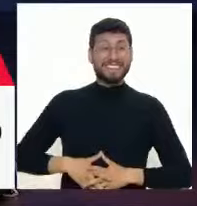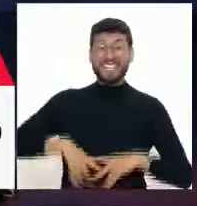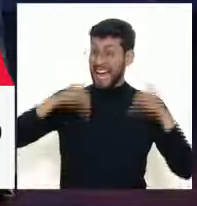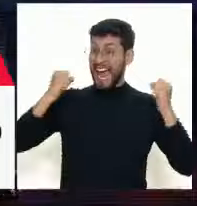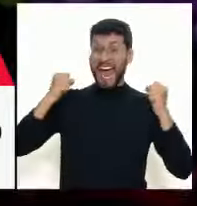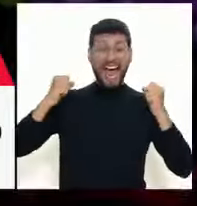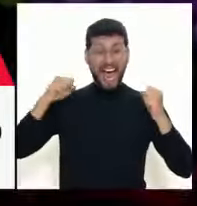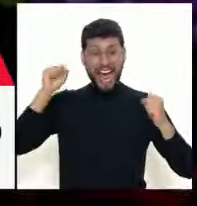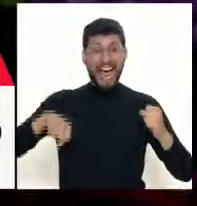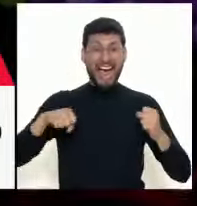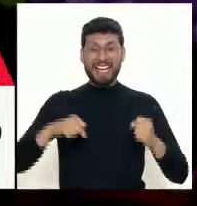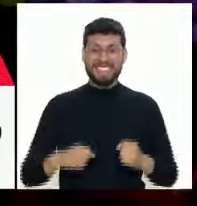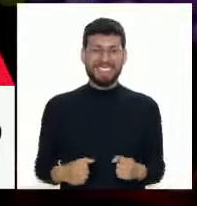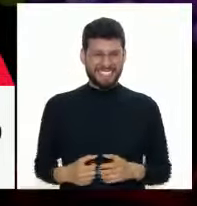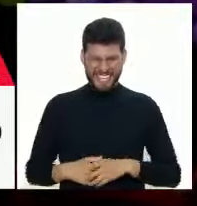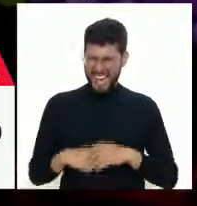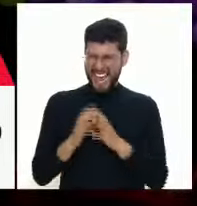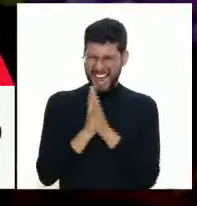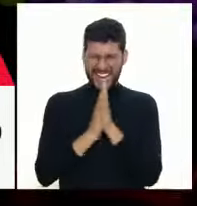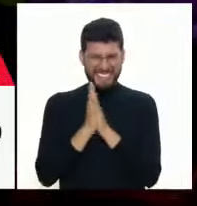¡Sí!